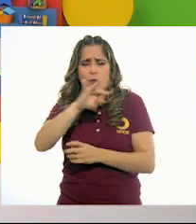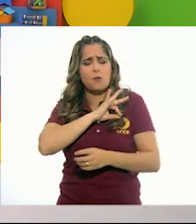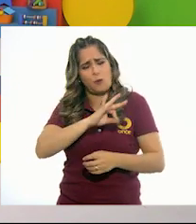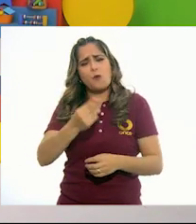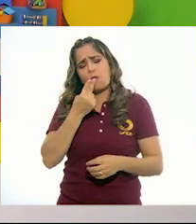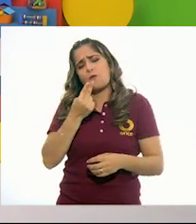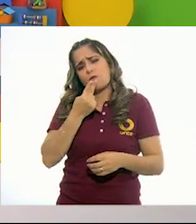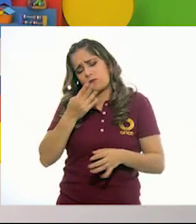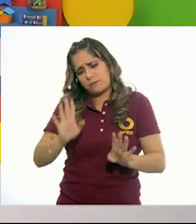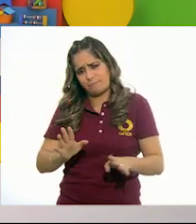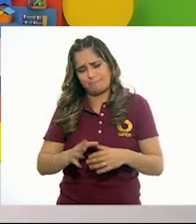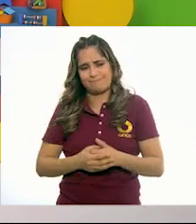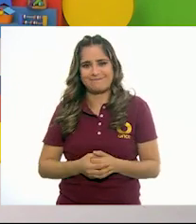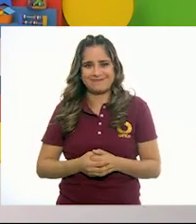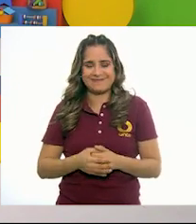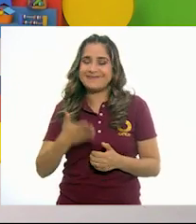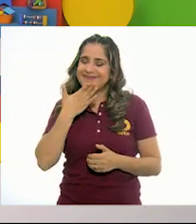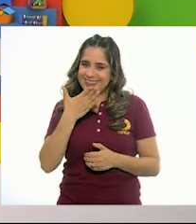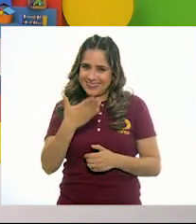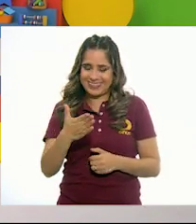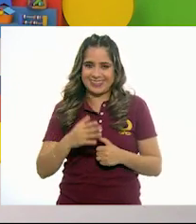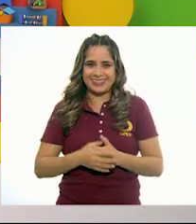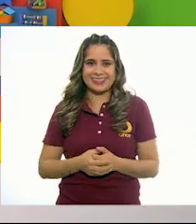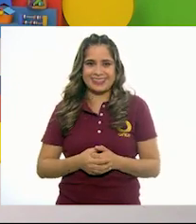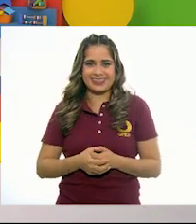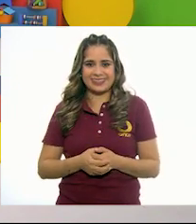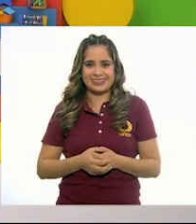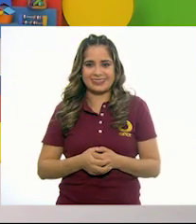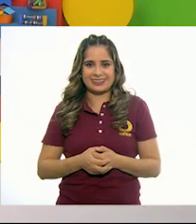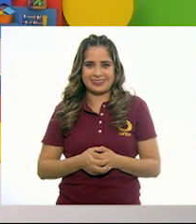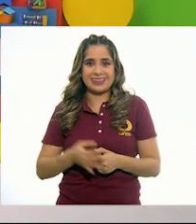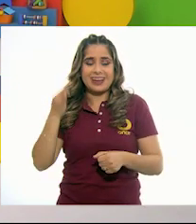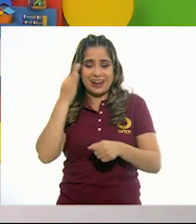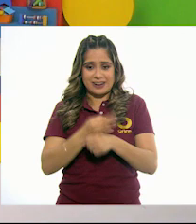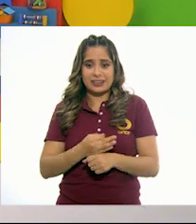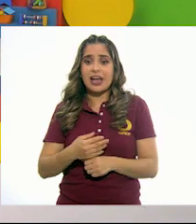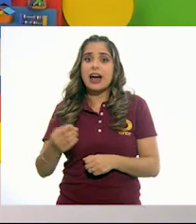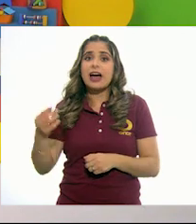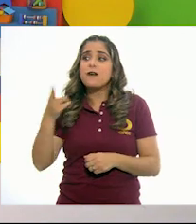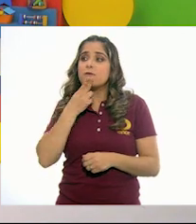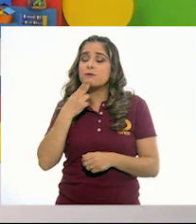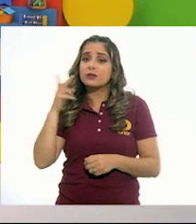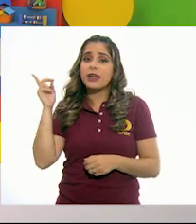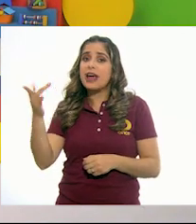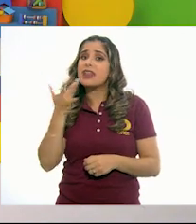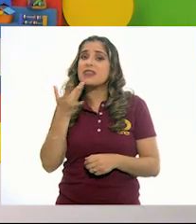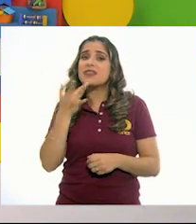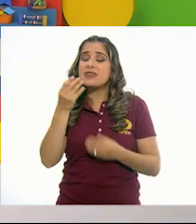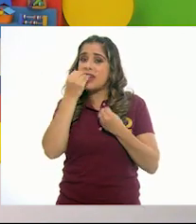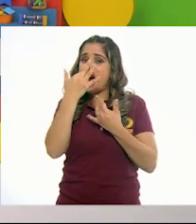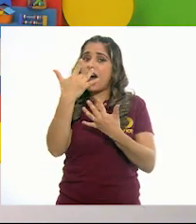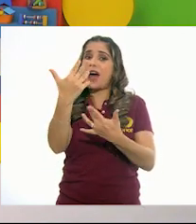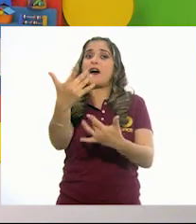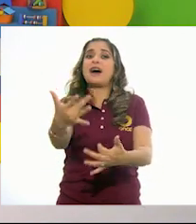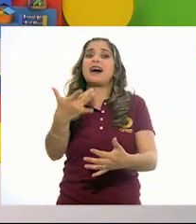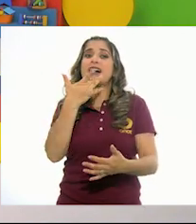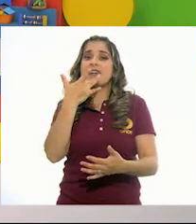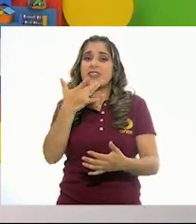Uh-huh. Listo. Bien, Sohar. Vamos a ocupar nuestros dragones. ¡Dragones! ¡Sí!